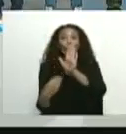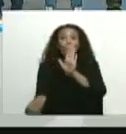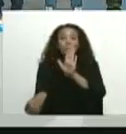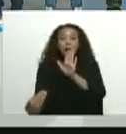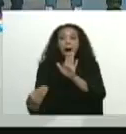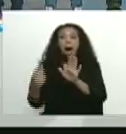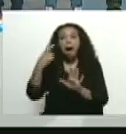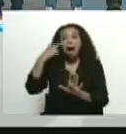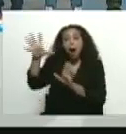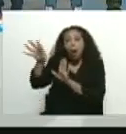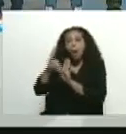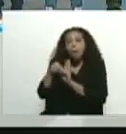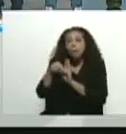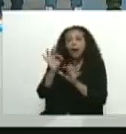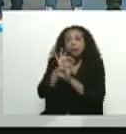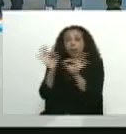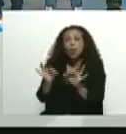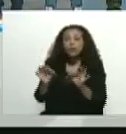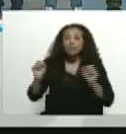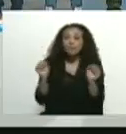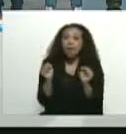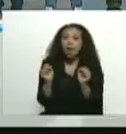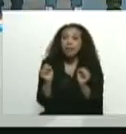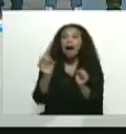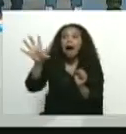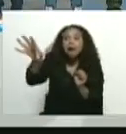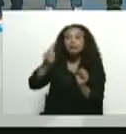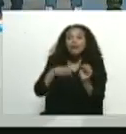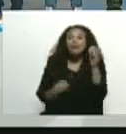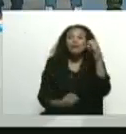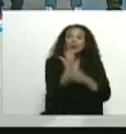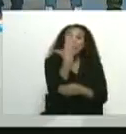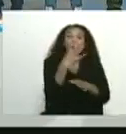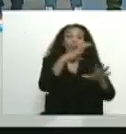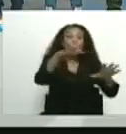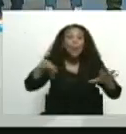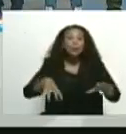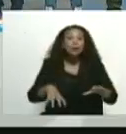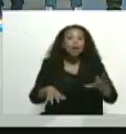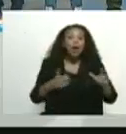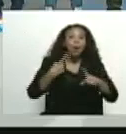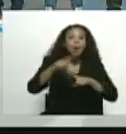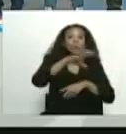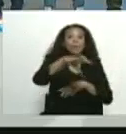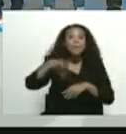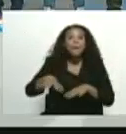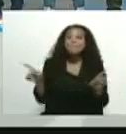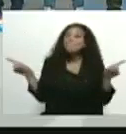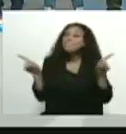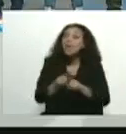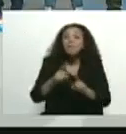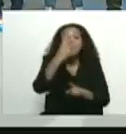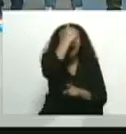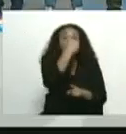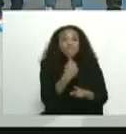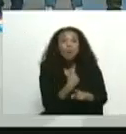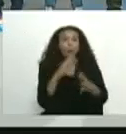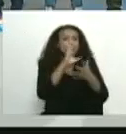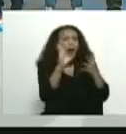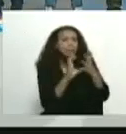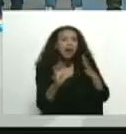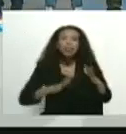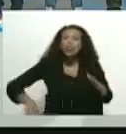unidad de talento deportivo de Mérida, fundar unidades de talento deportivo de la misma característica en todo el